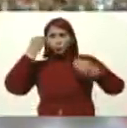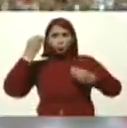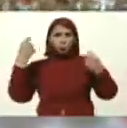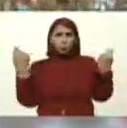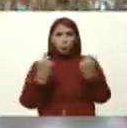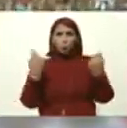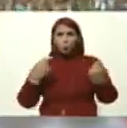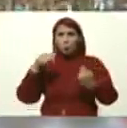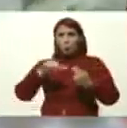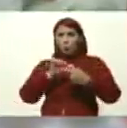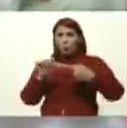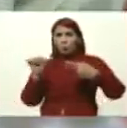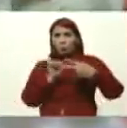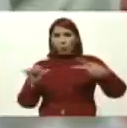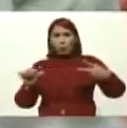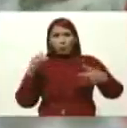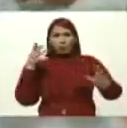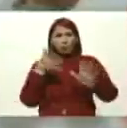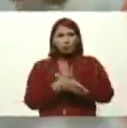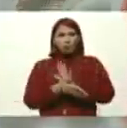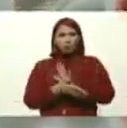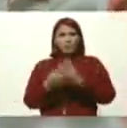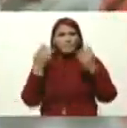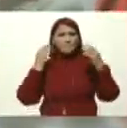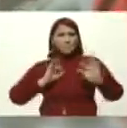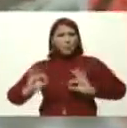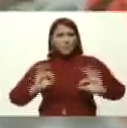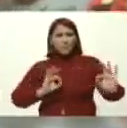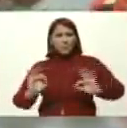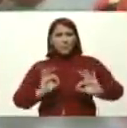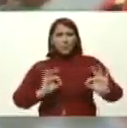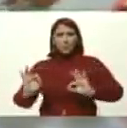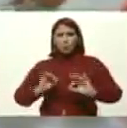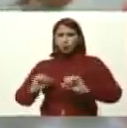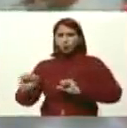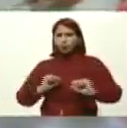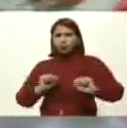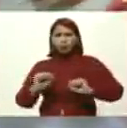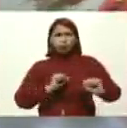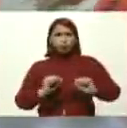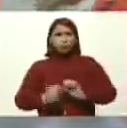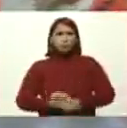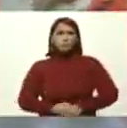semana de calentamiento, precalentamiento, movilización,